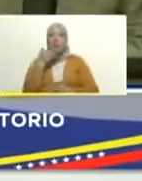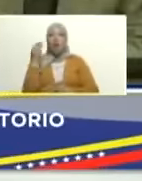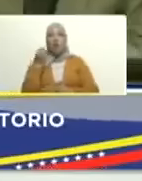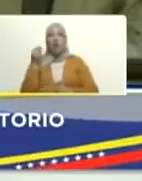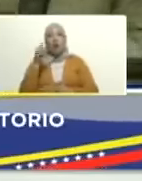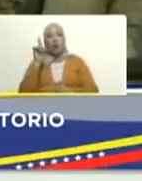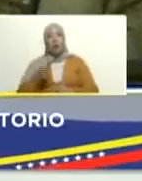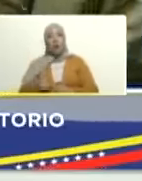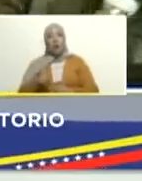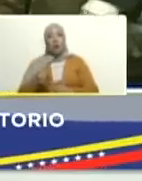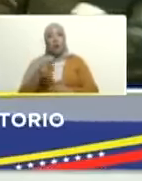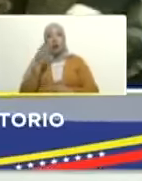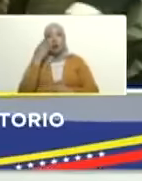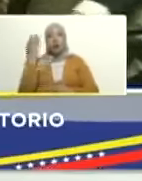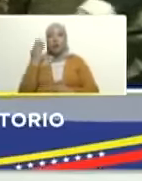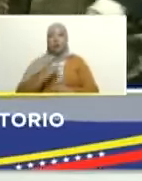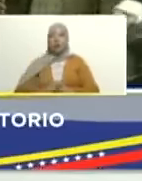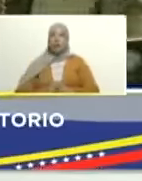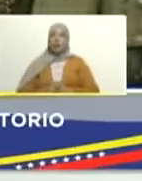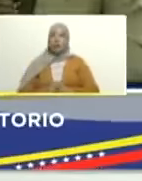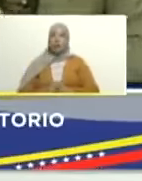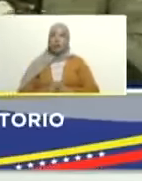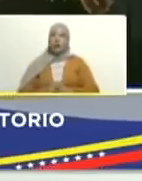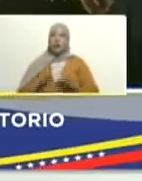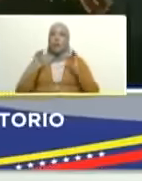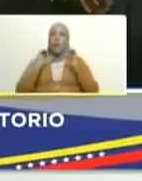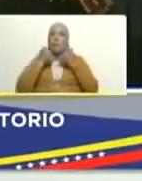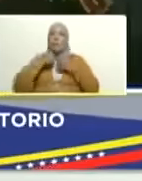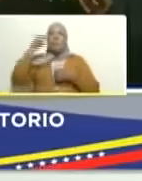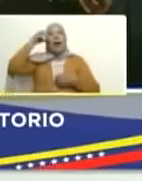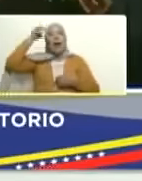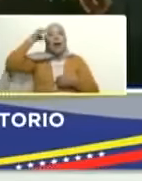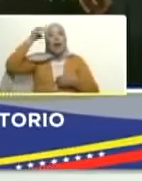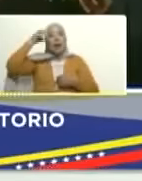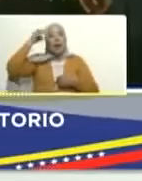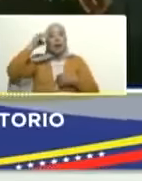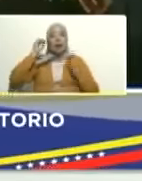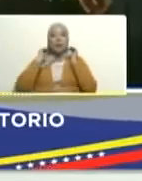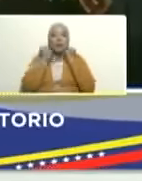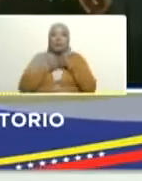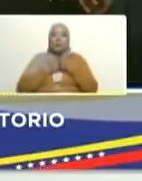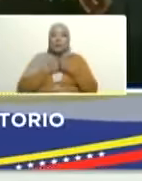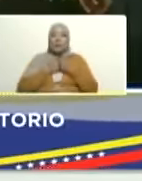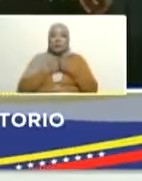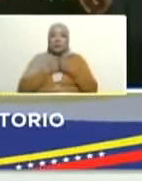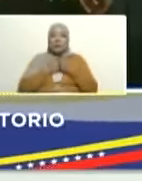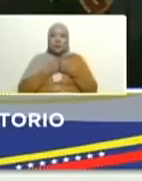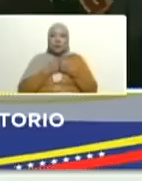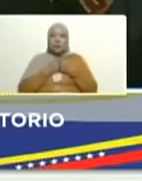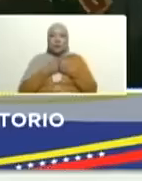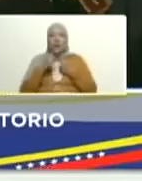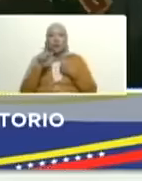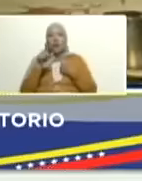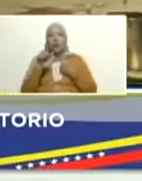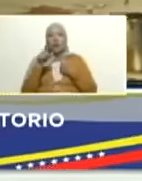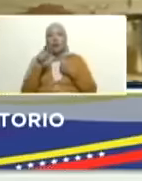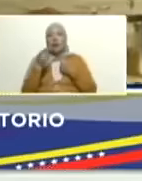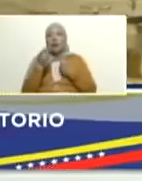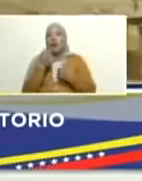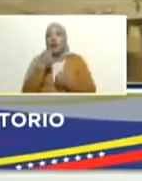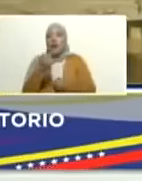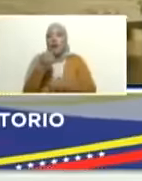también, canciller, nuestro maestro mayor, Aristóbulo Isturi, ahí están las palabras que